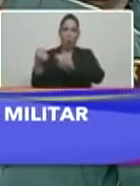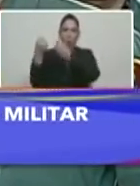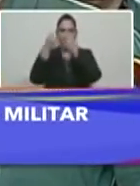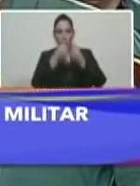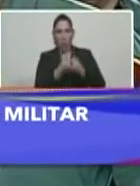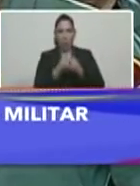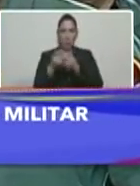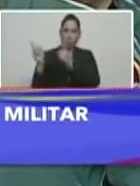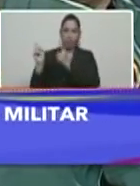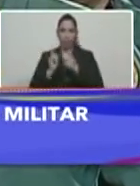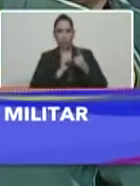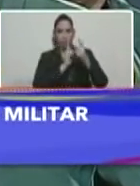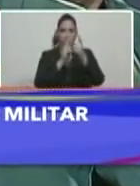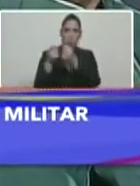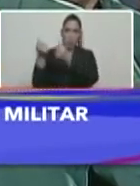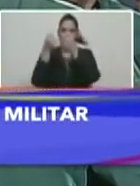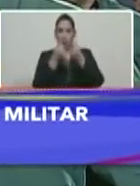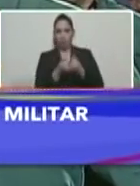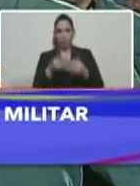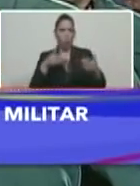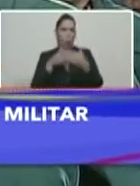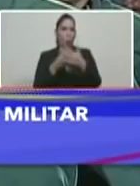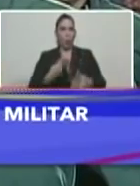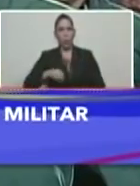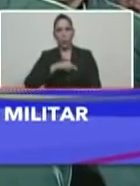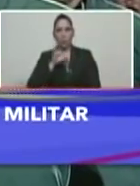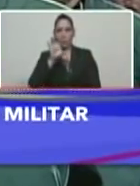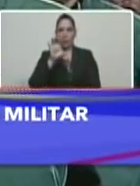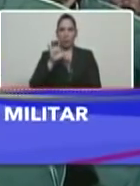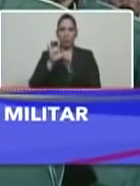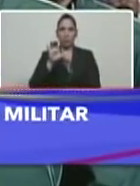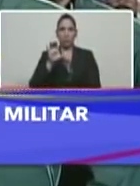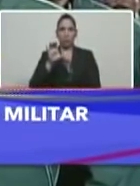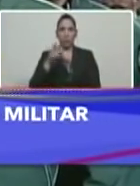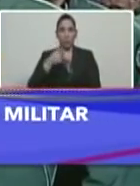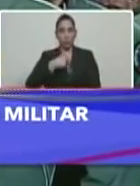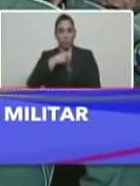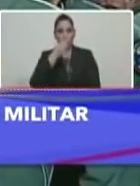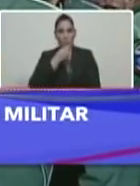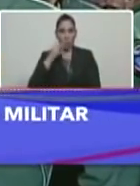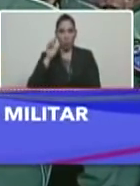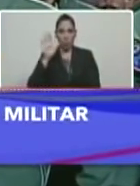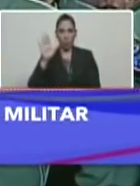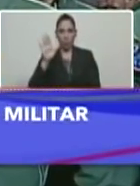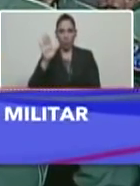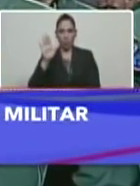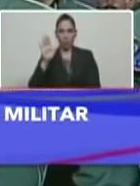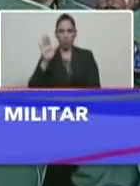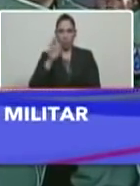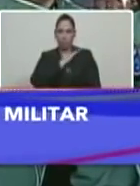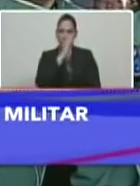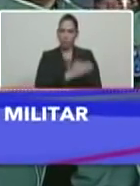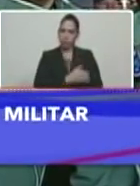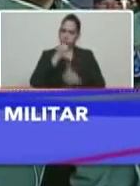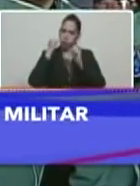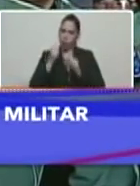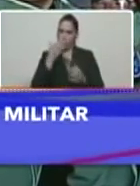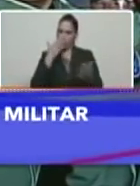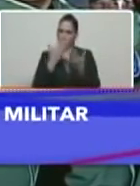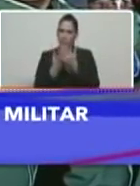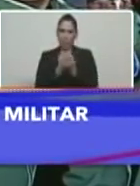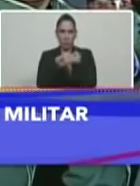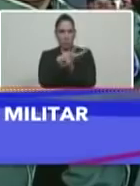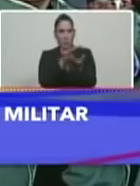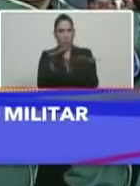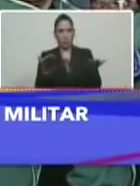persecución financiera contra nuestra patria. Me comprometo fervorosamente frente a ustedes